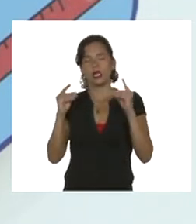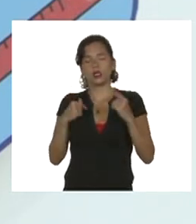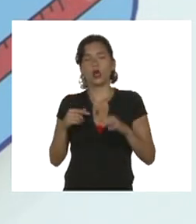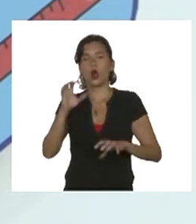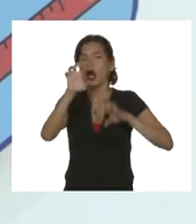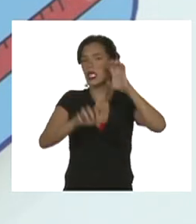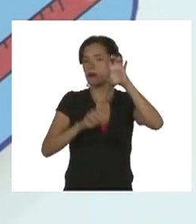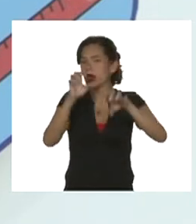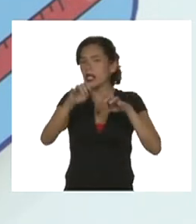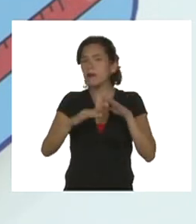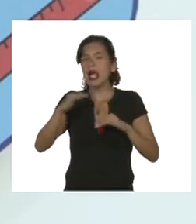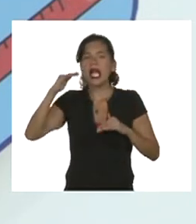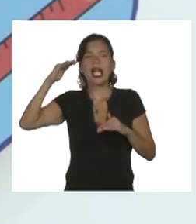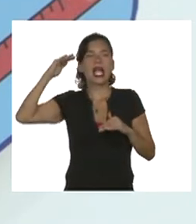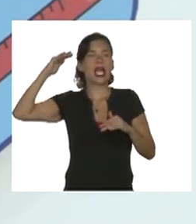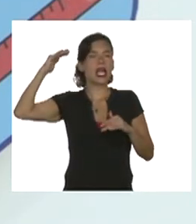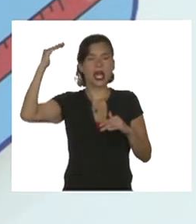grandes,